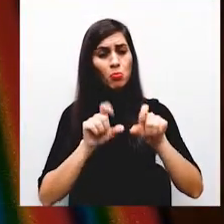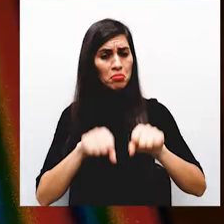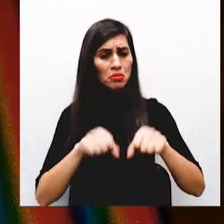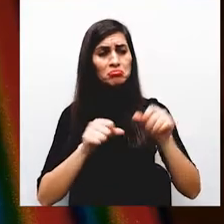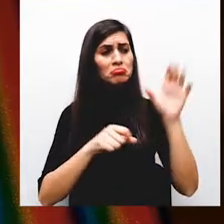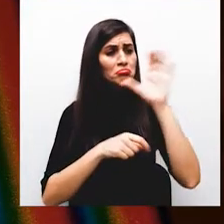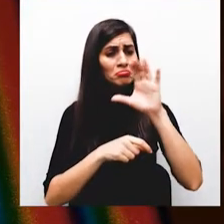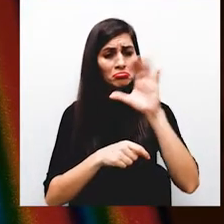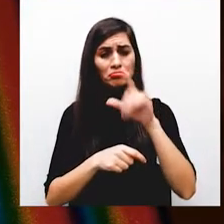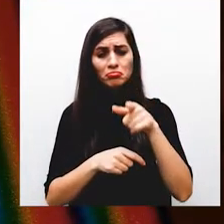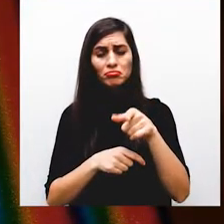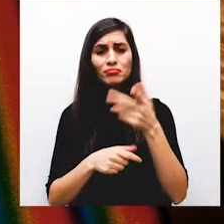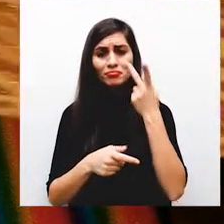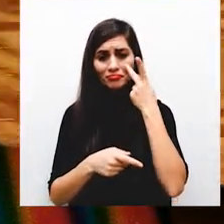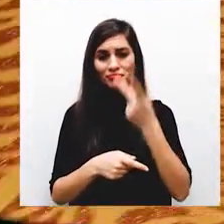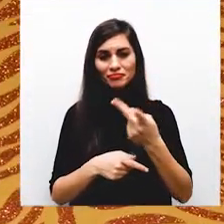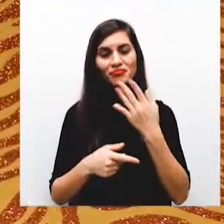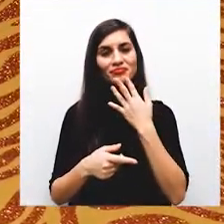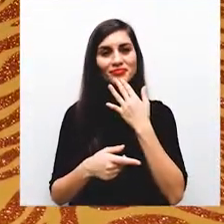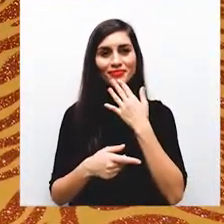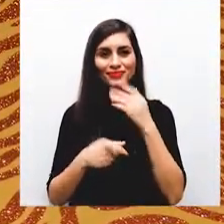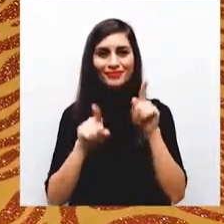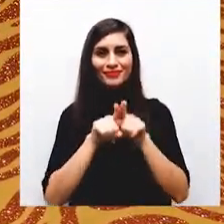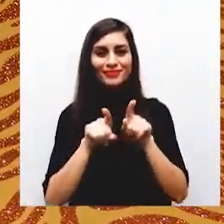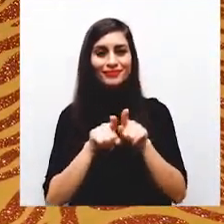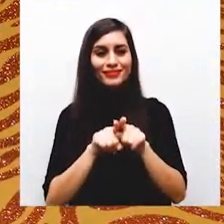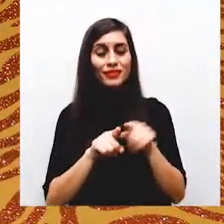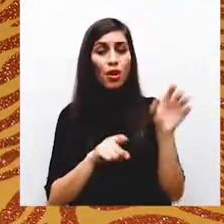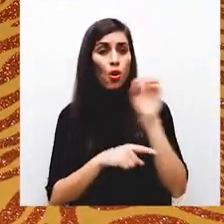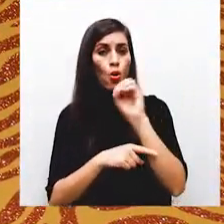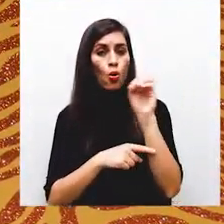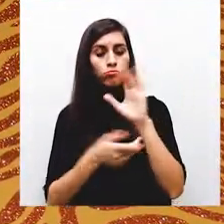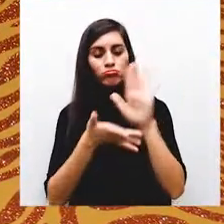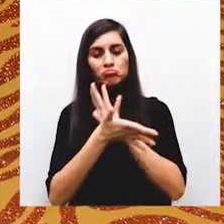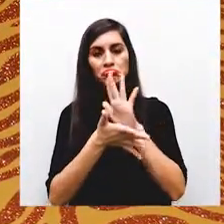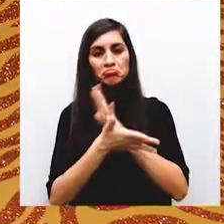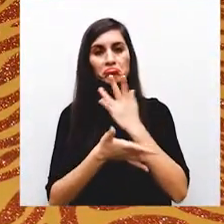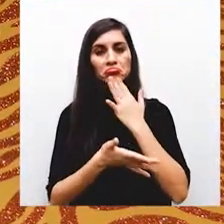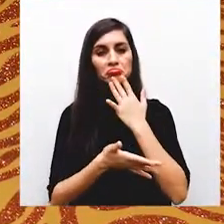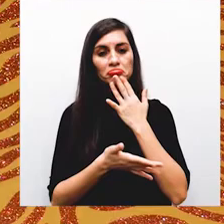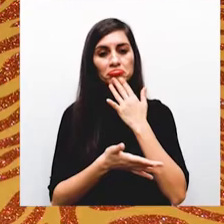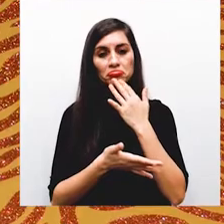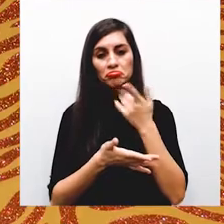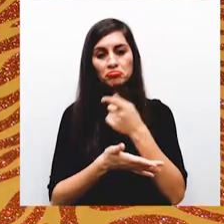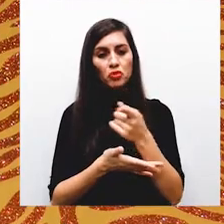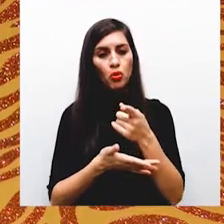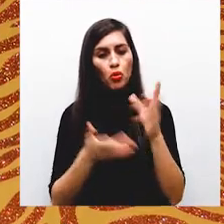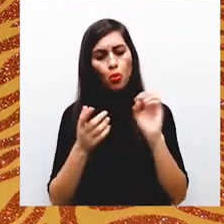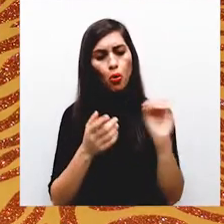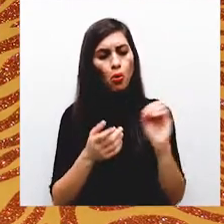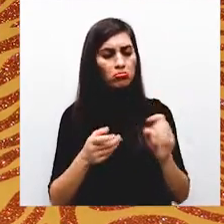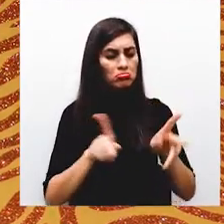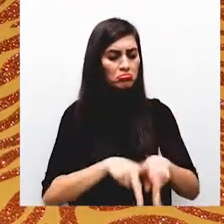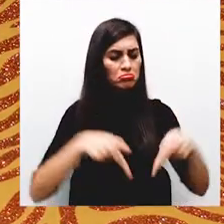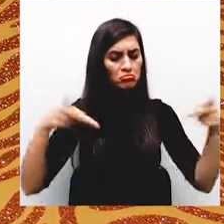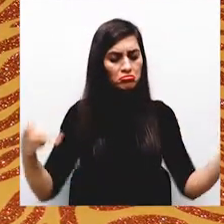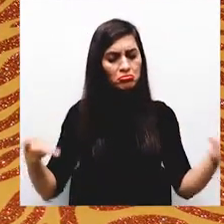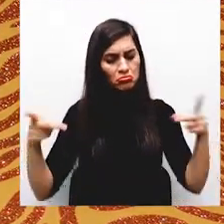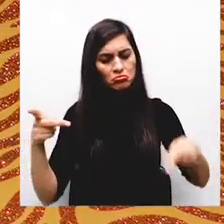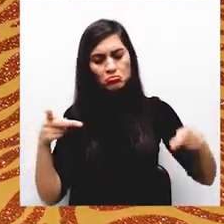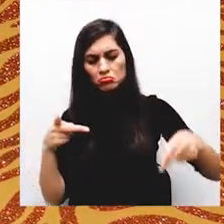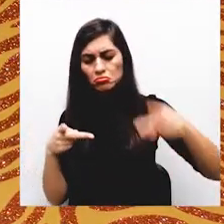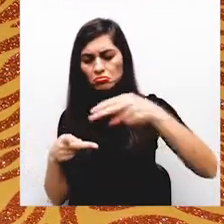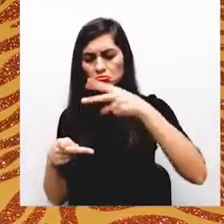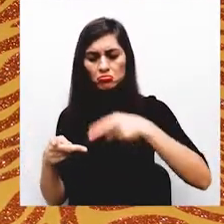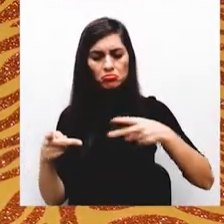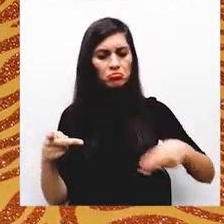de foamies que se pueden conseguir, pueden usar eso. Y también pueden usar papeles de colores o pueden usar recortes de